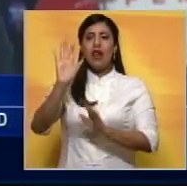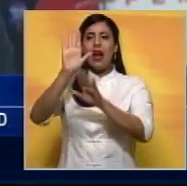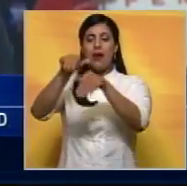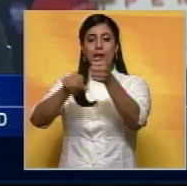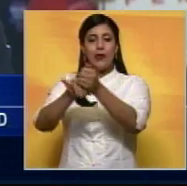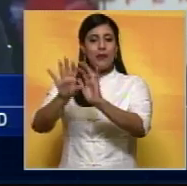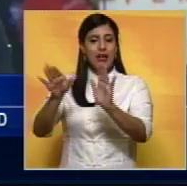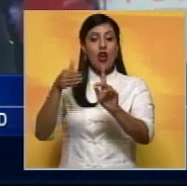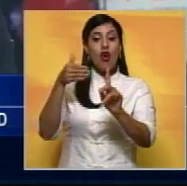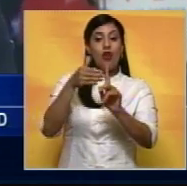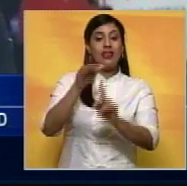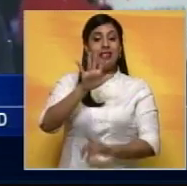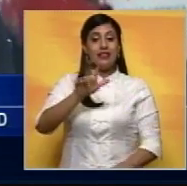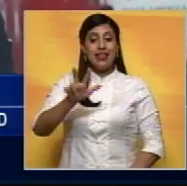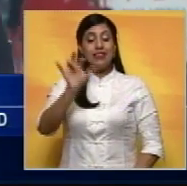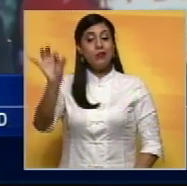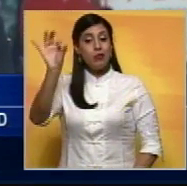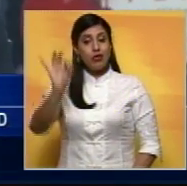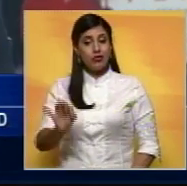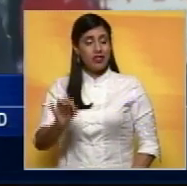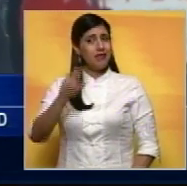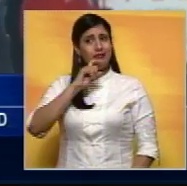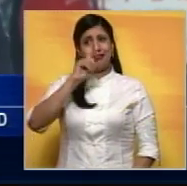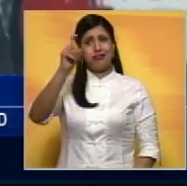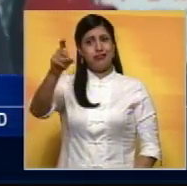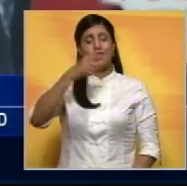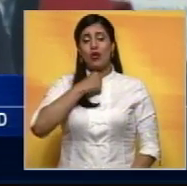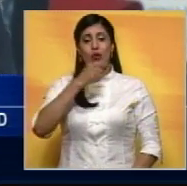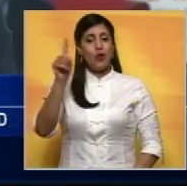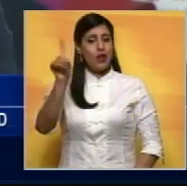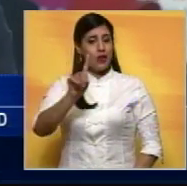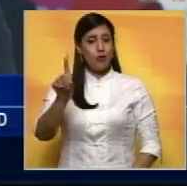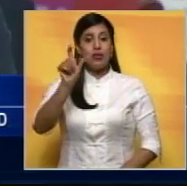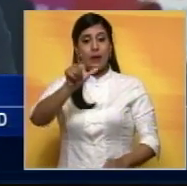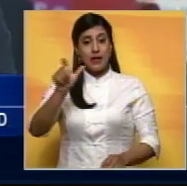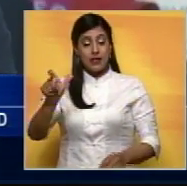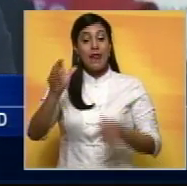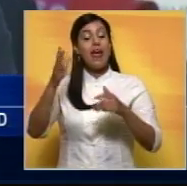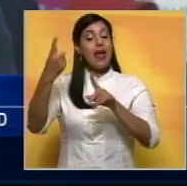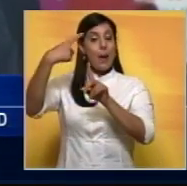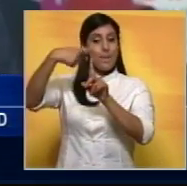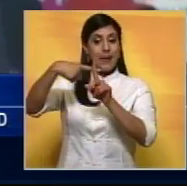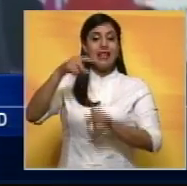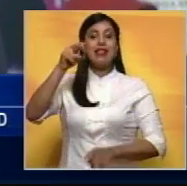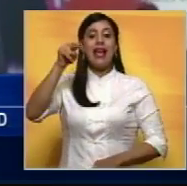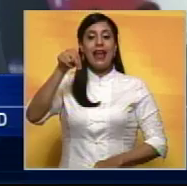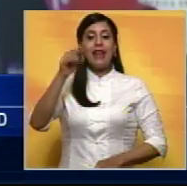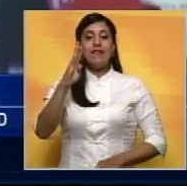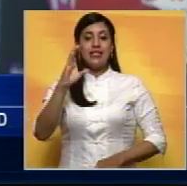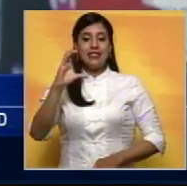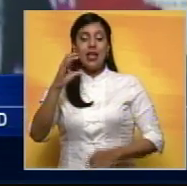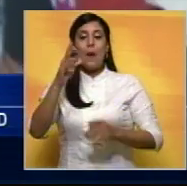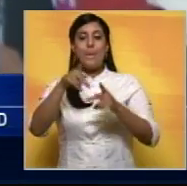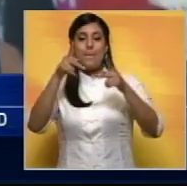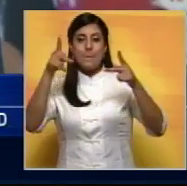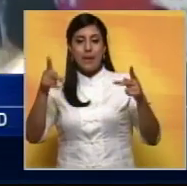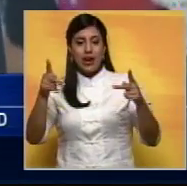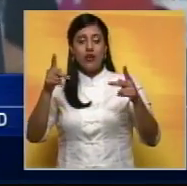gestión contra 53% que la desaprueba. Además, según NBC y The Wall Street